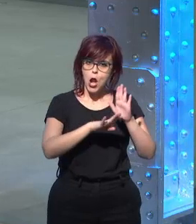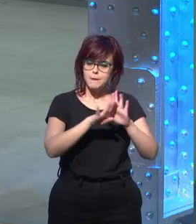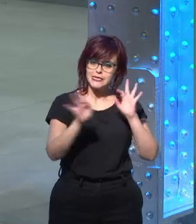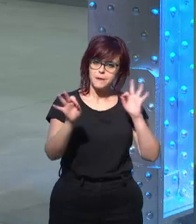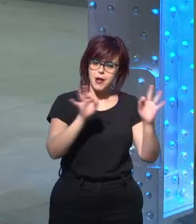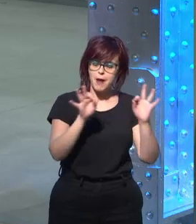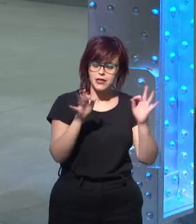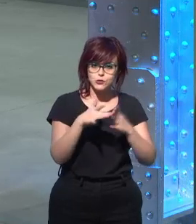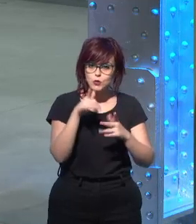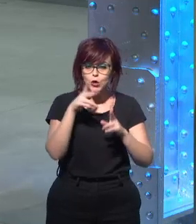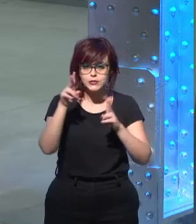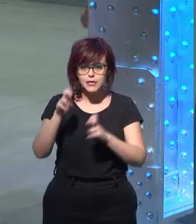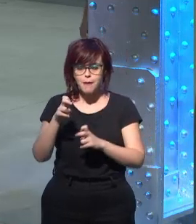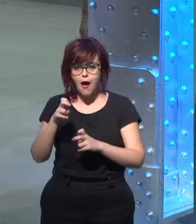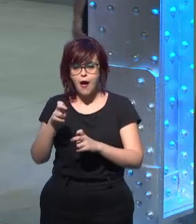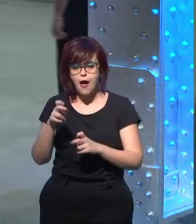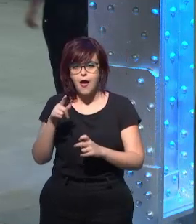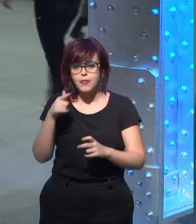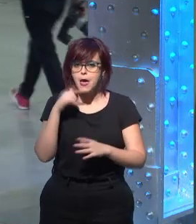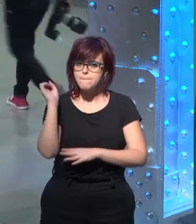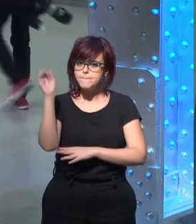una diversidad de ponentes